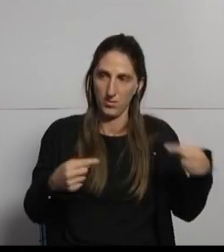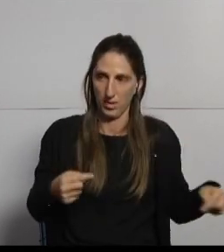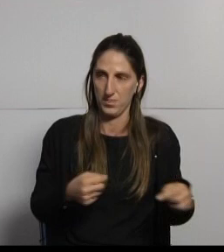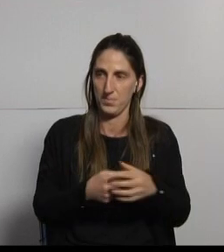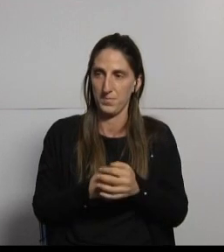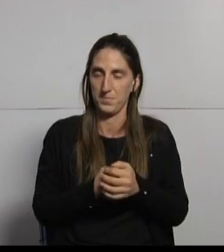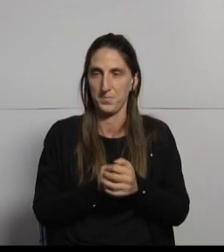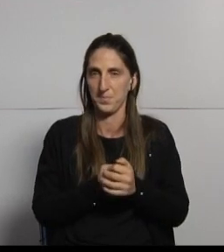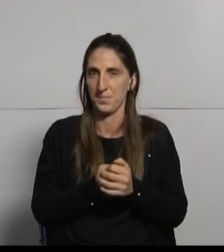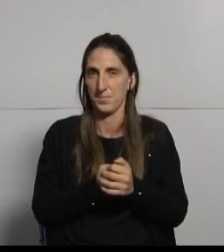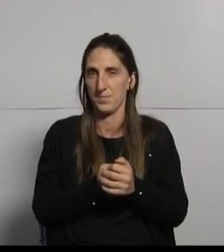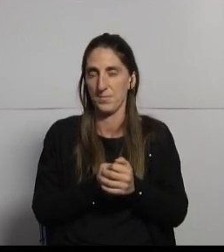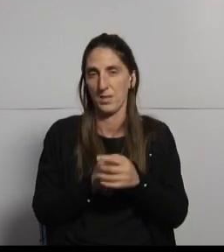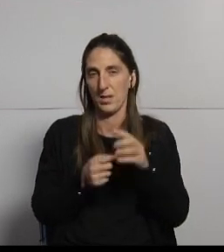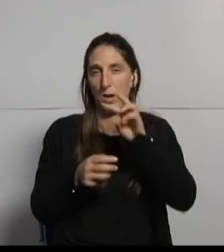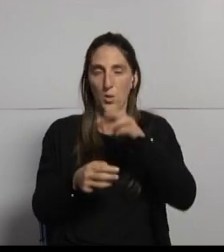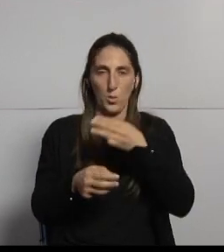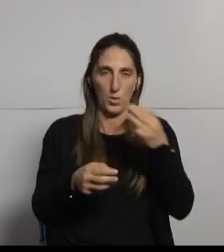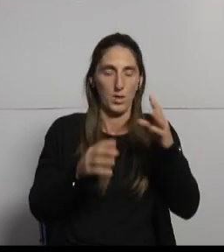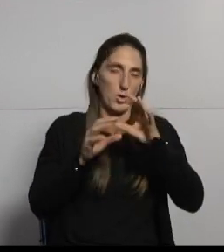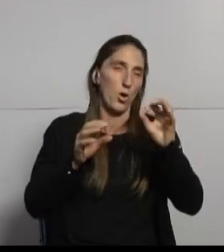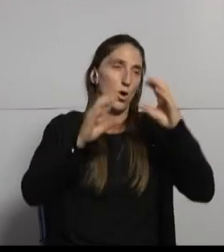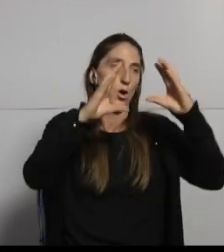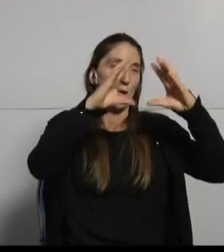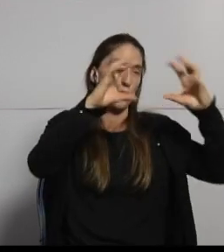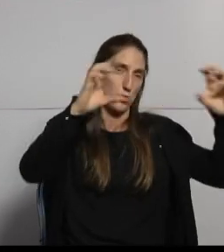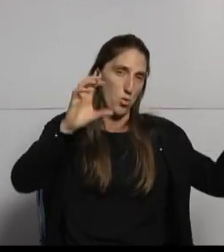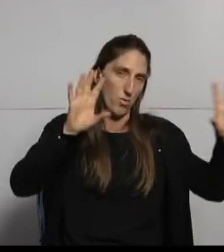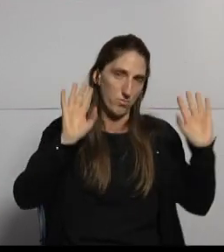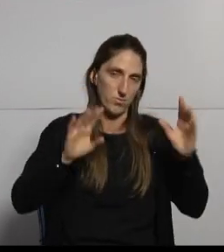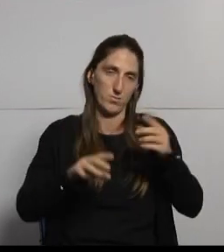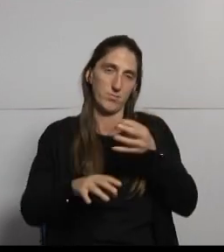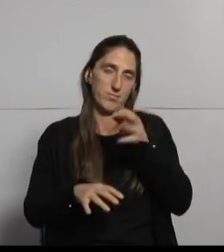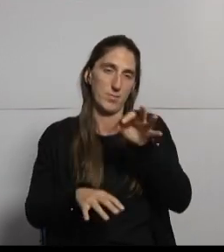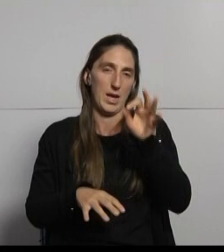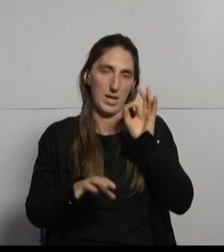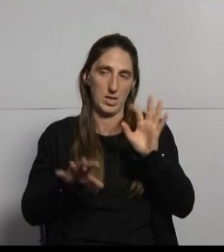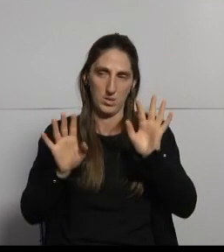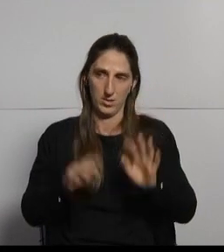definan, o puede ser también en plataforma de nube como Amazon, Google Cloud o IBM Cloud.